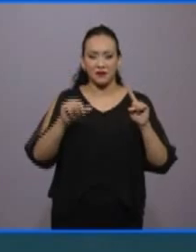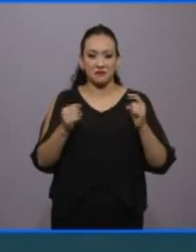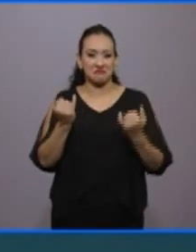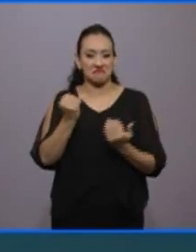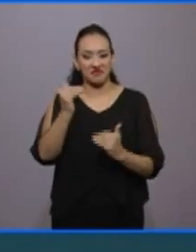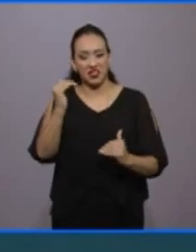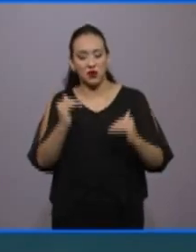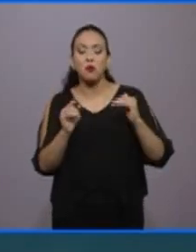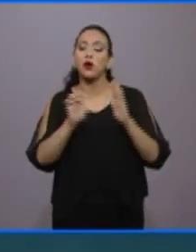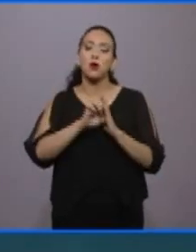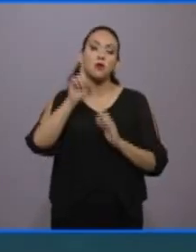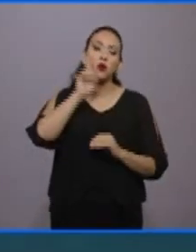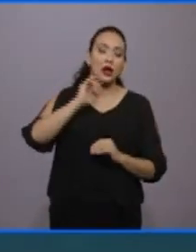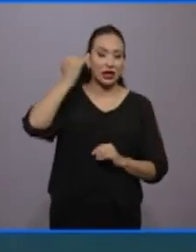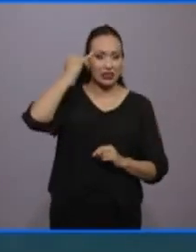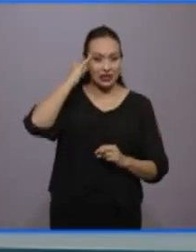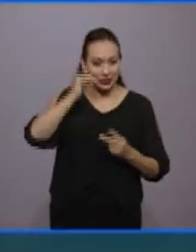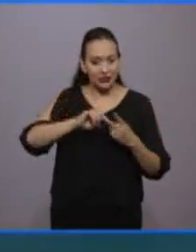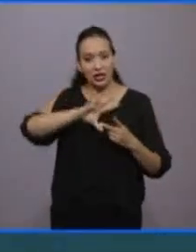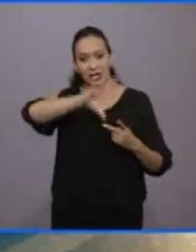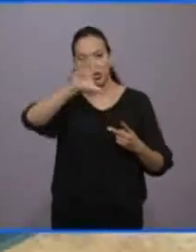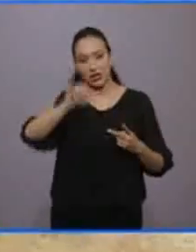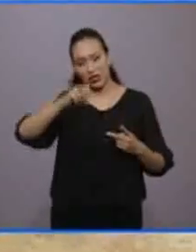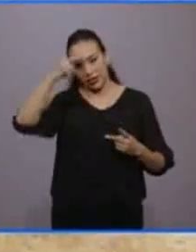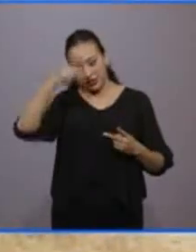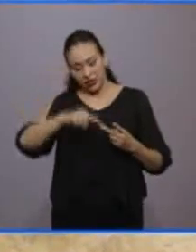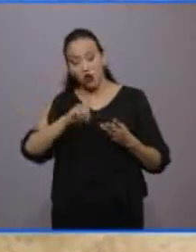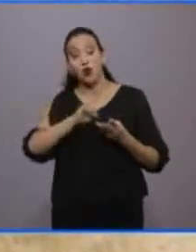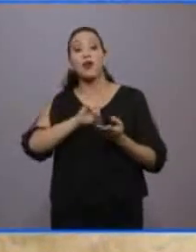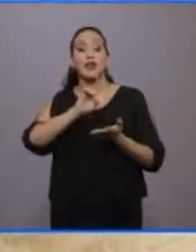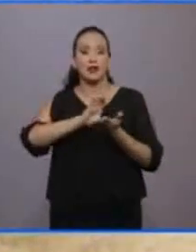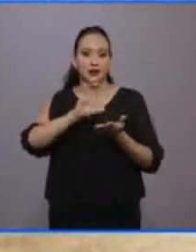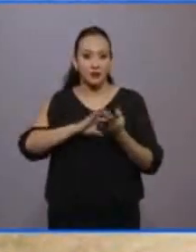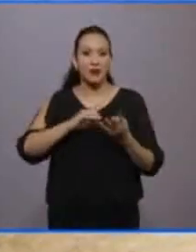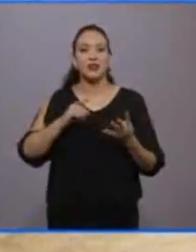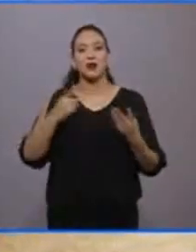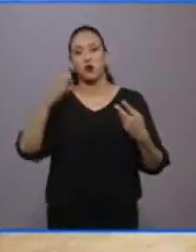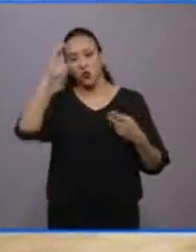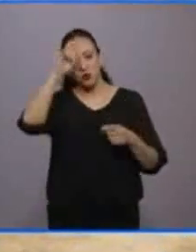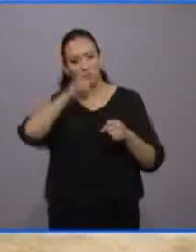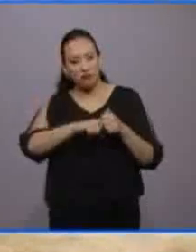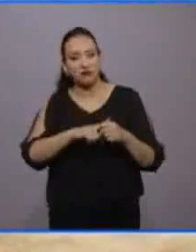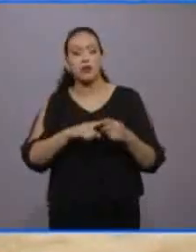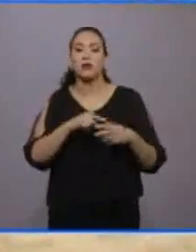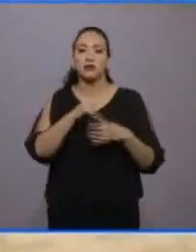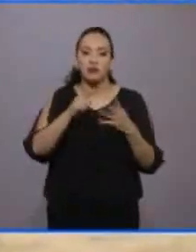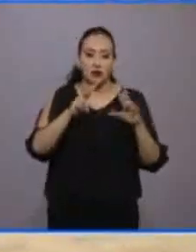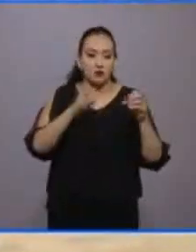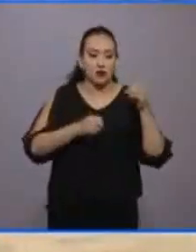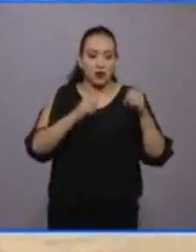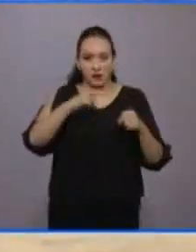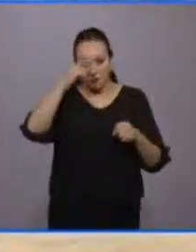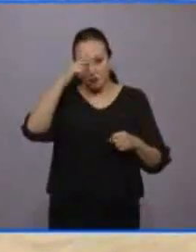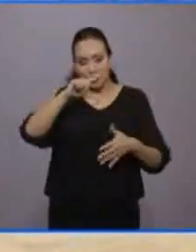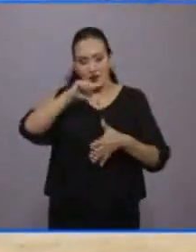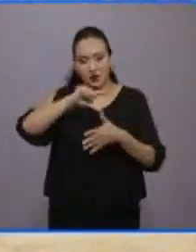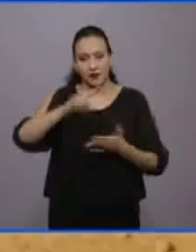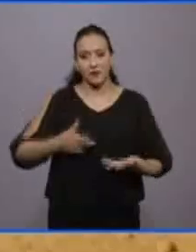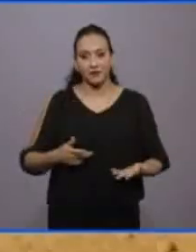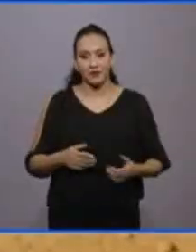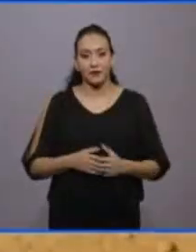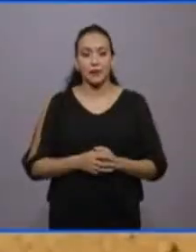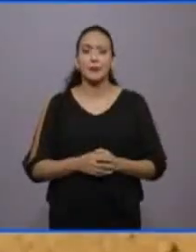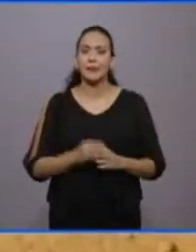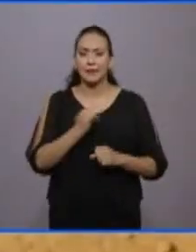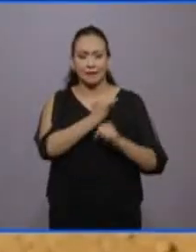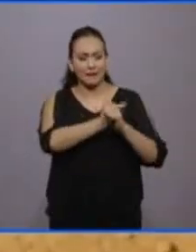mujeres indígenas, afrodescendientes y con discapacidad en el ámbito de la educación jurídica en América Latina. A través de un